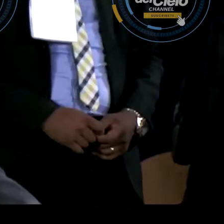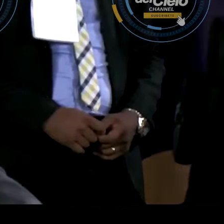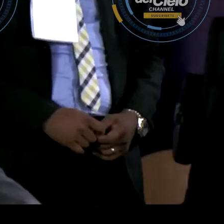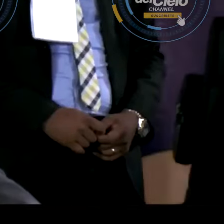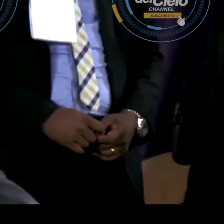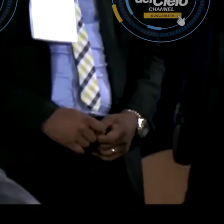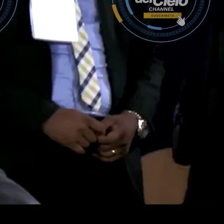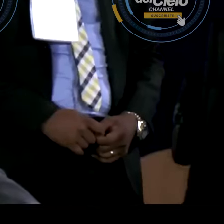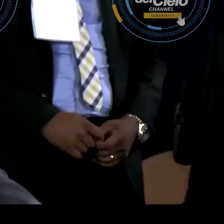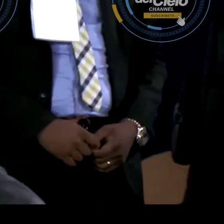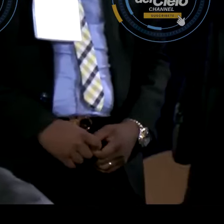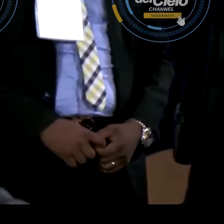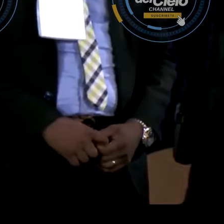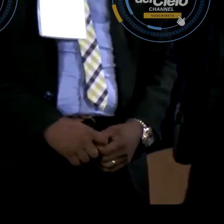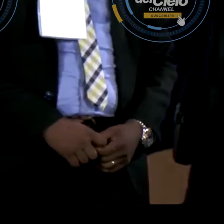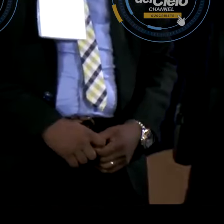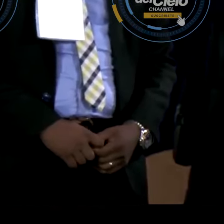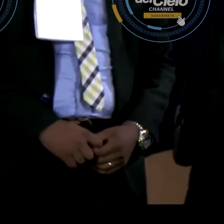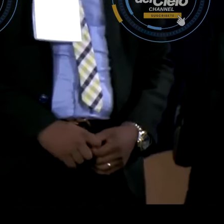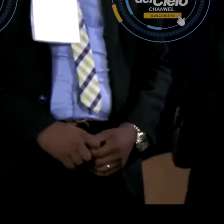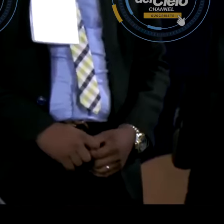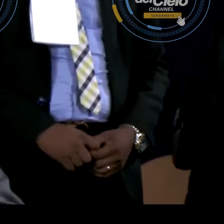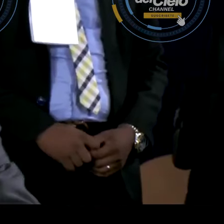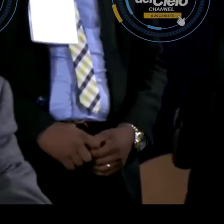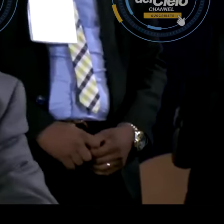sus entendimientos, Señor.